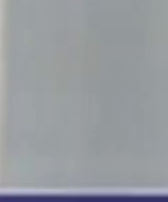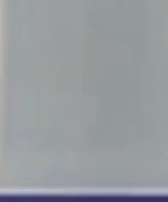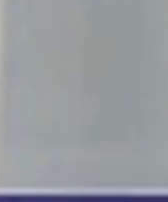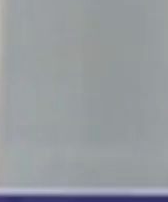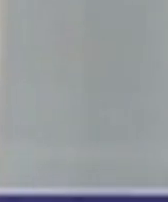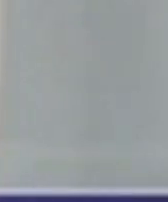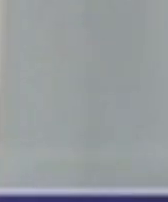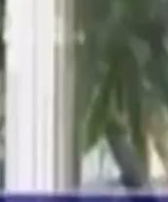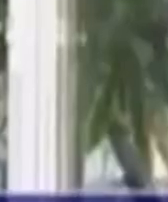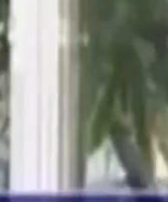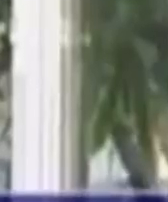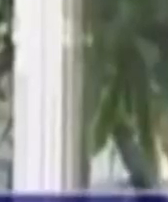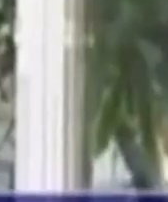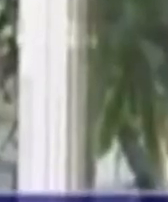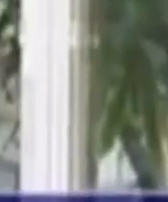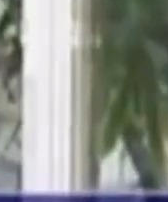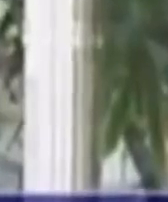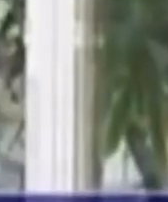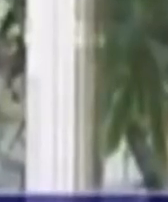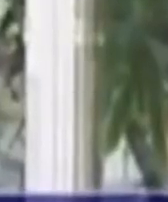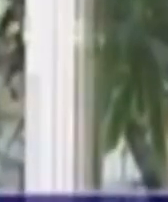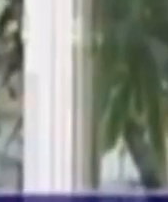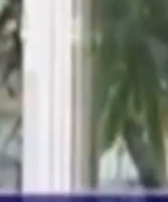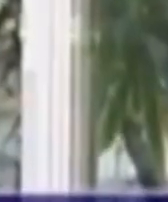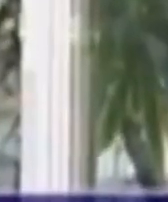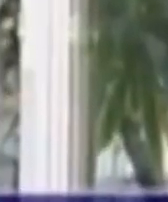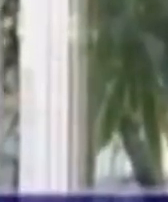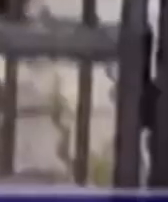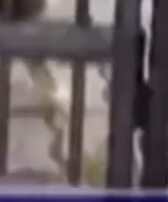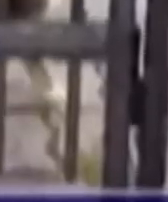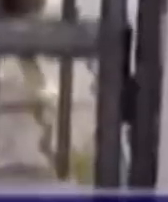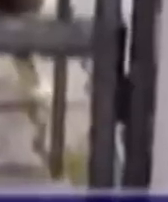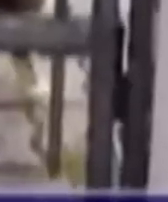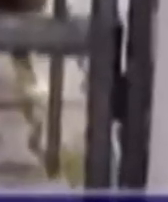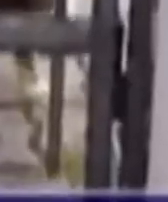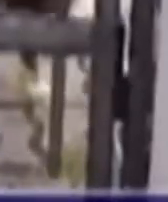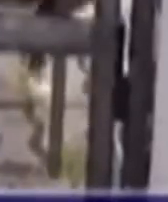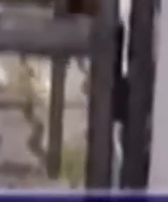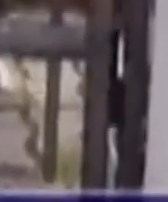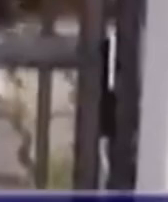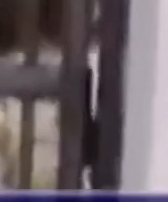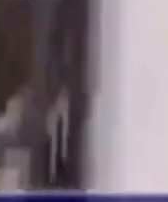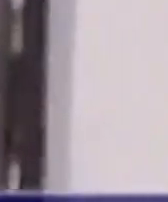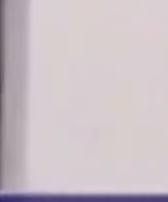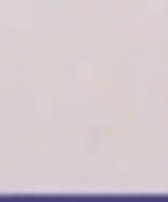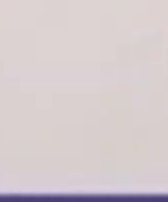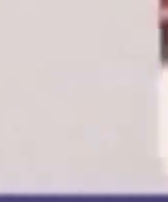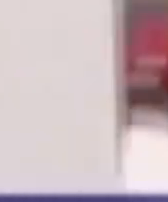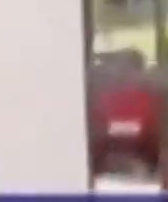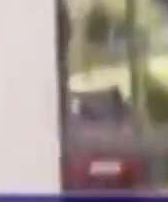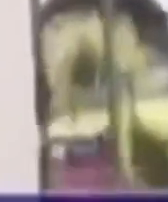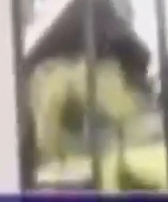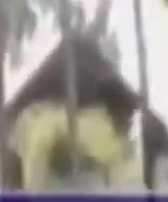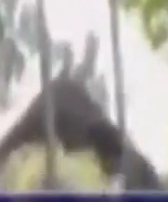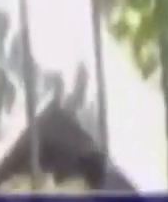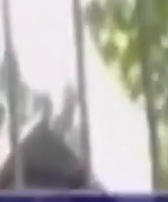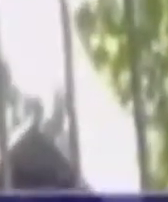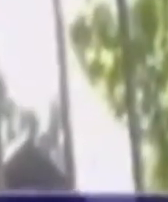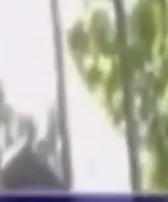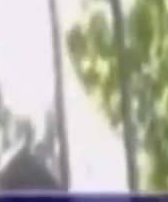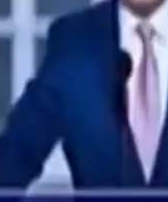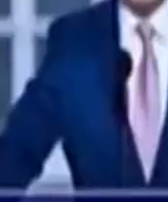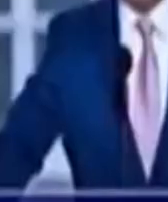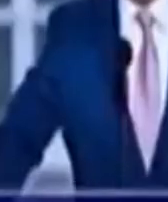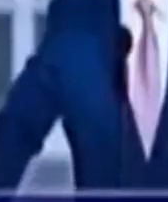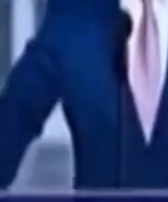hecho declaraciones y su web está offline desde ayer. Medios especulan con que podría ser una tapadera del Mossad, el servicio de espionaje exterior de